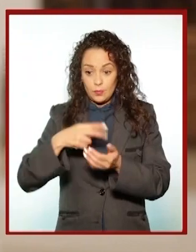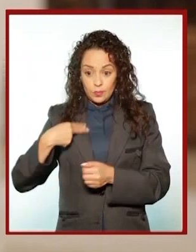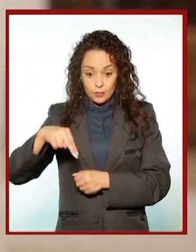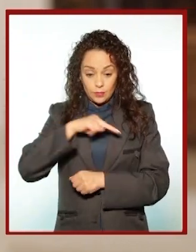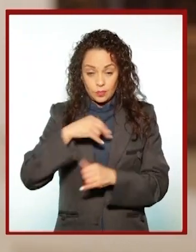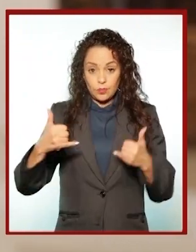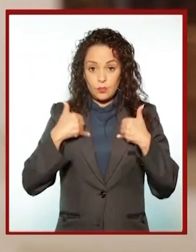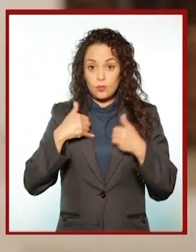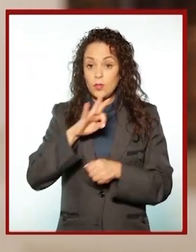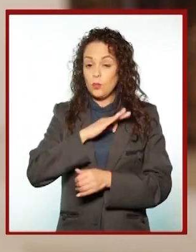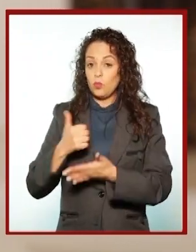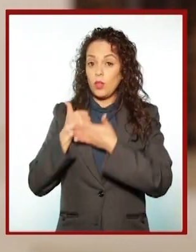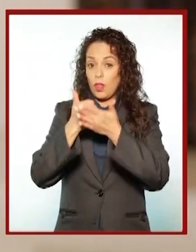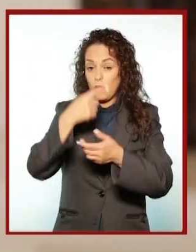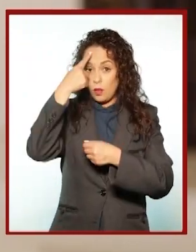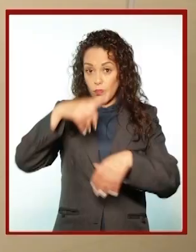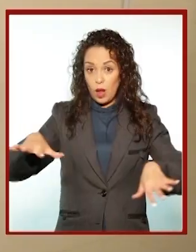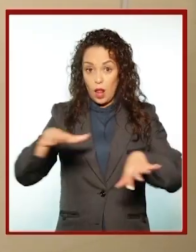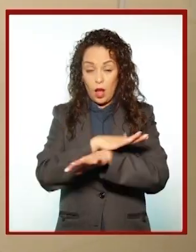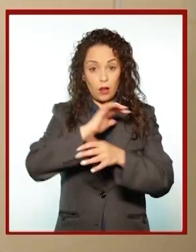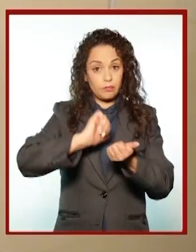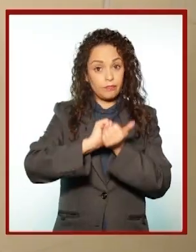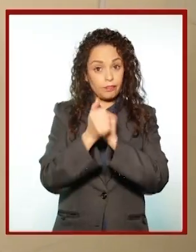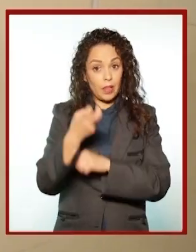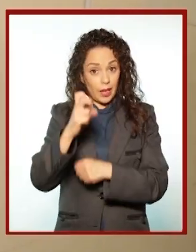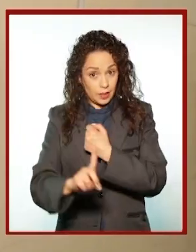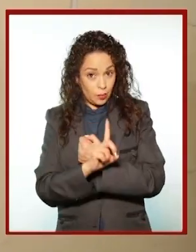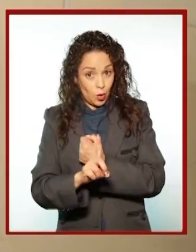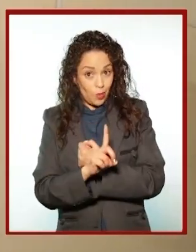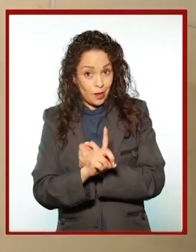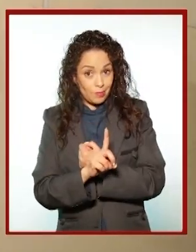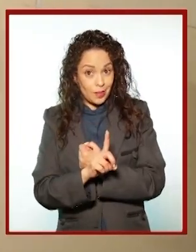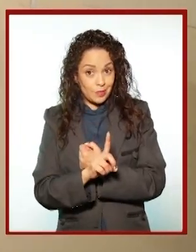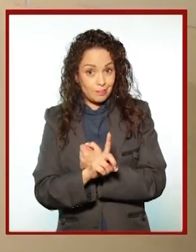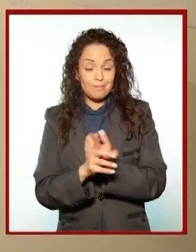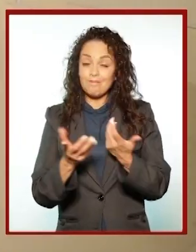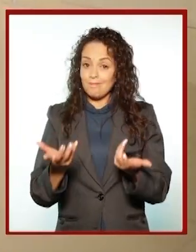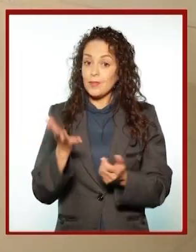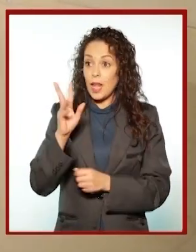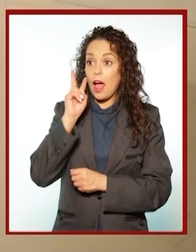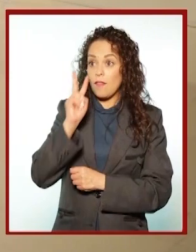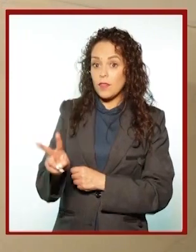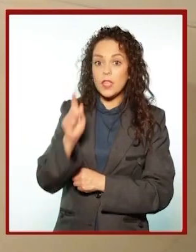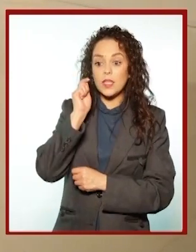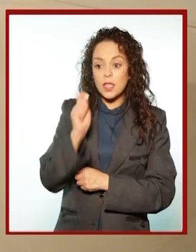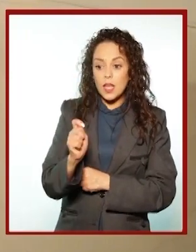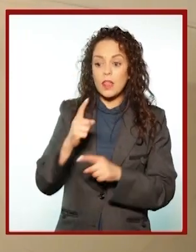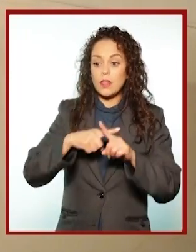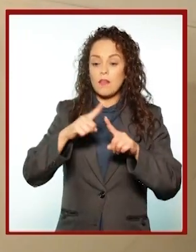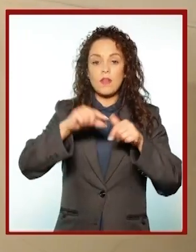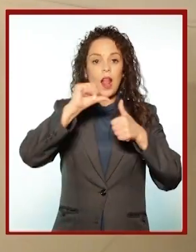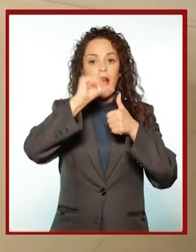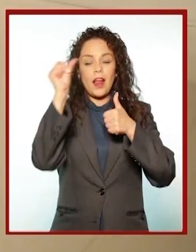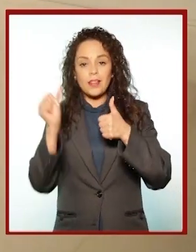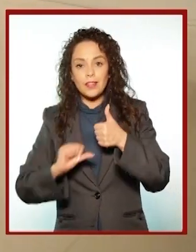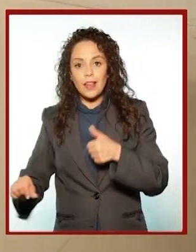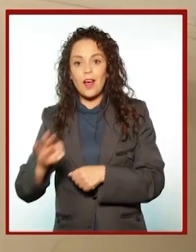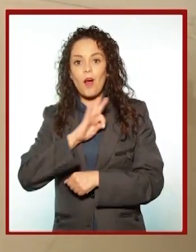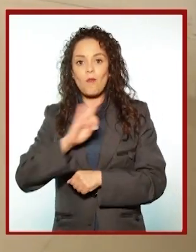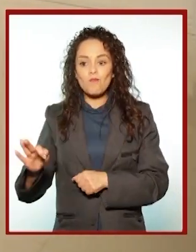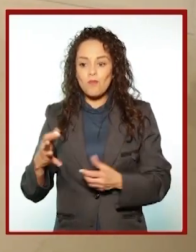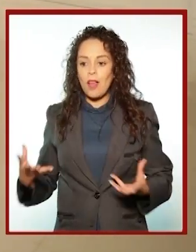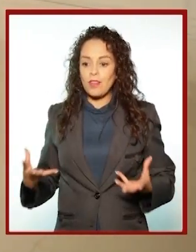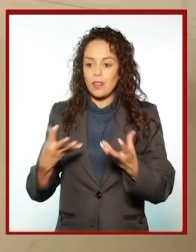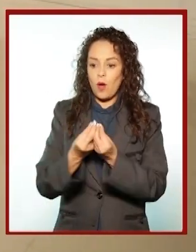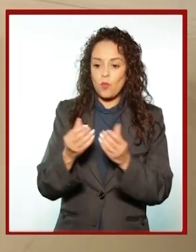la transformación de una problemática como esta? Ya vimos cómo a través de intervenciones artísticas y multimedia se organiza a las mujeres y se